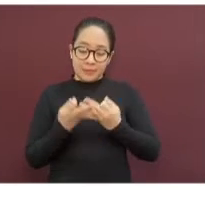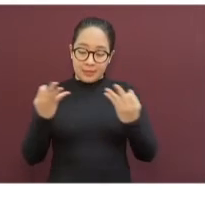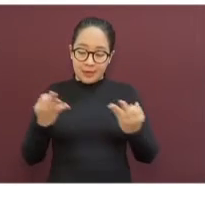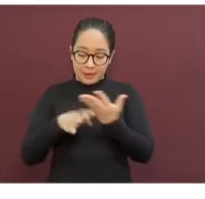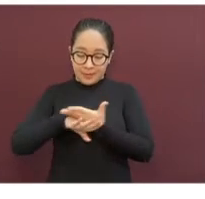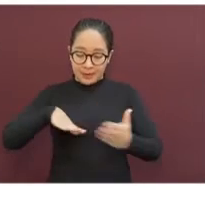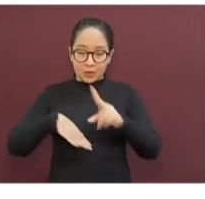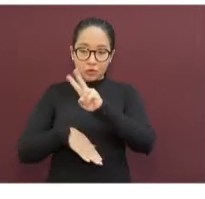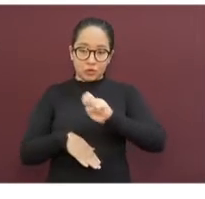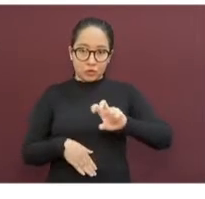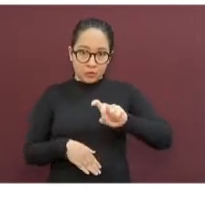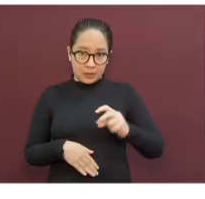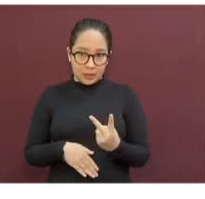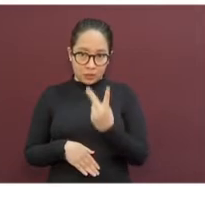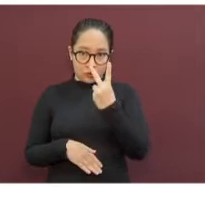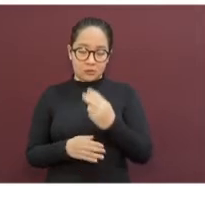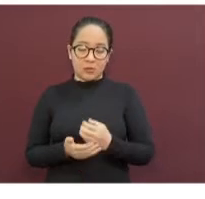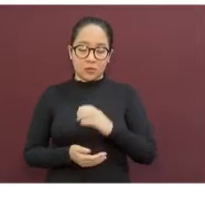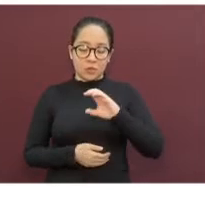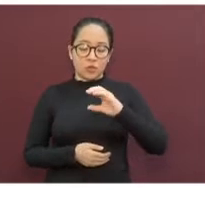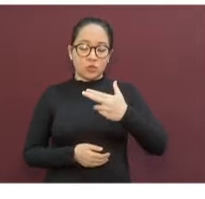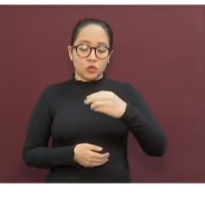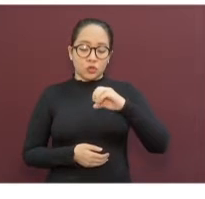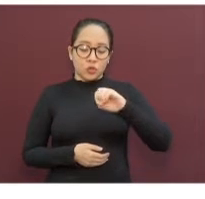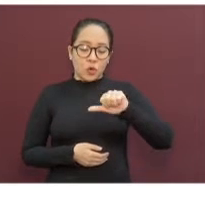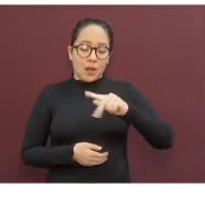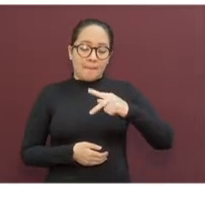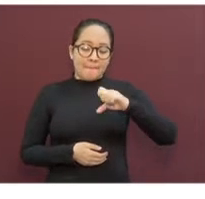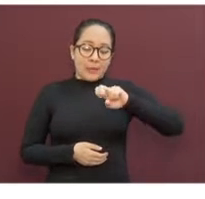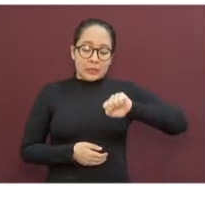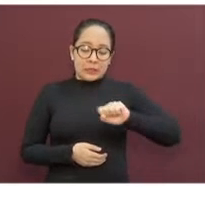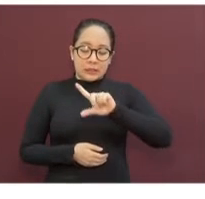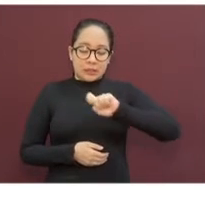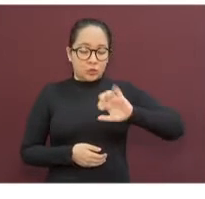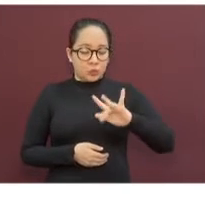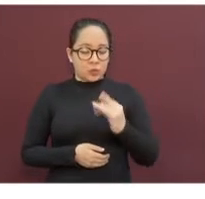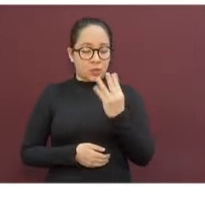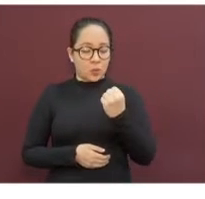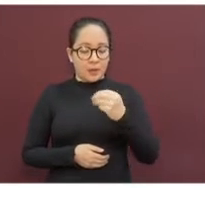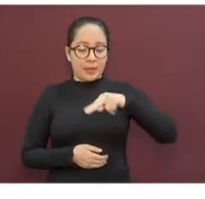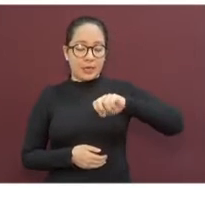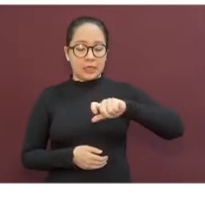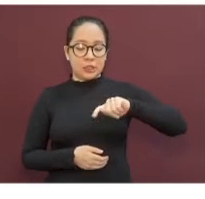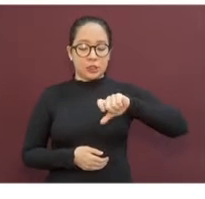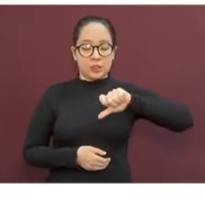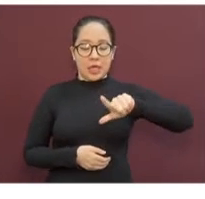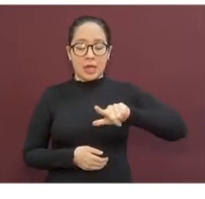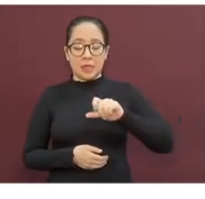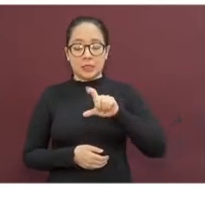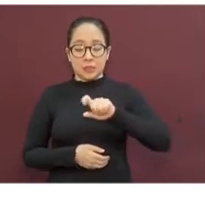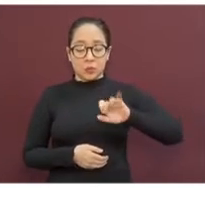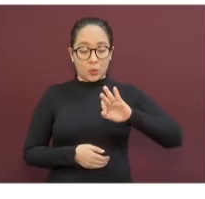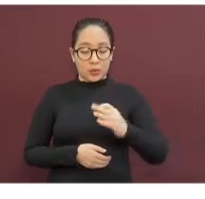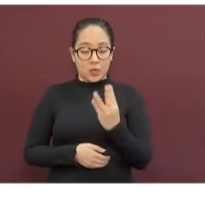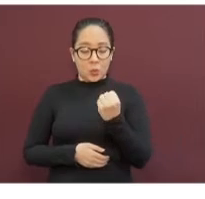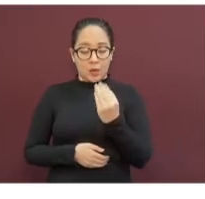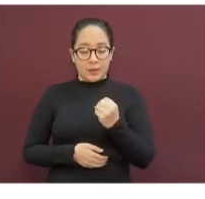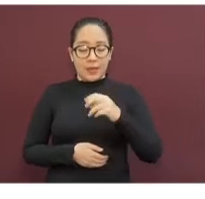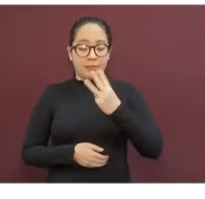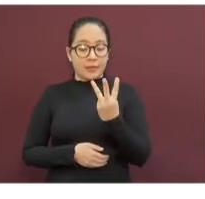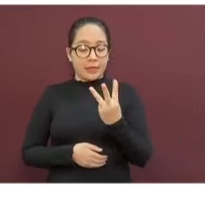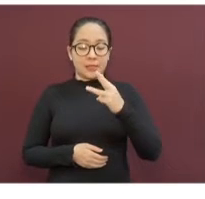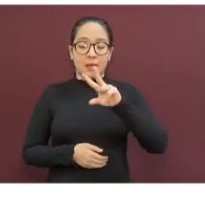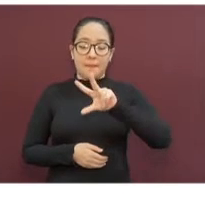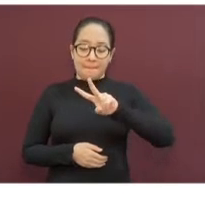232 las choapas 159 nanchital 149 tres valles